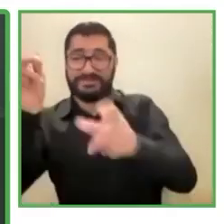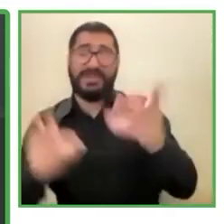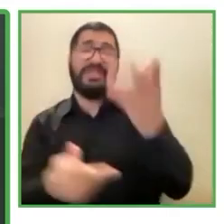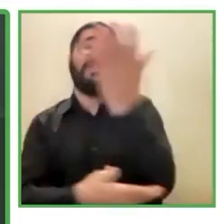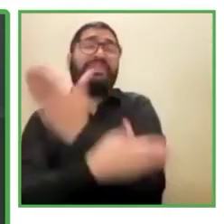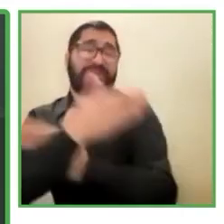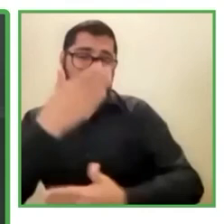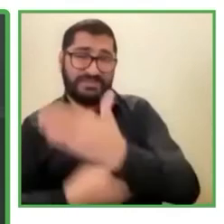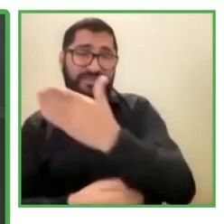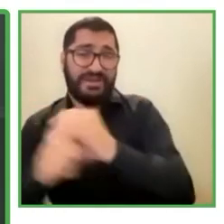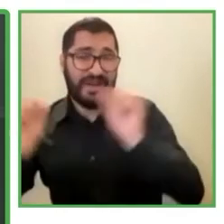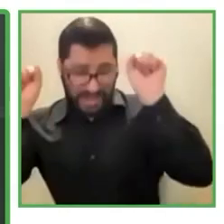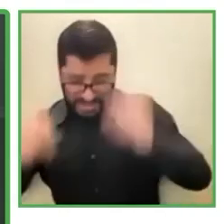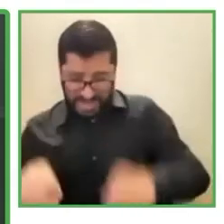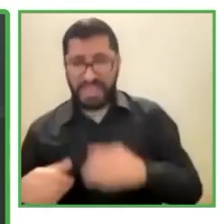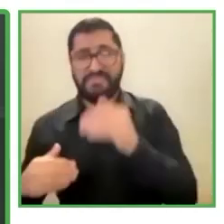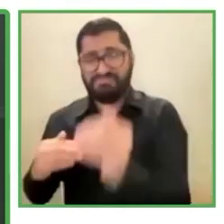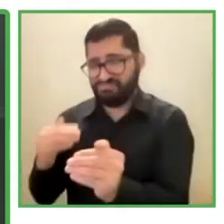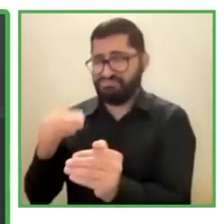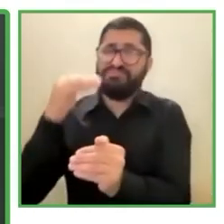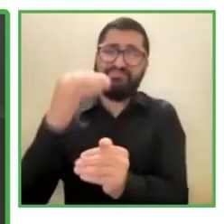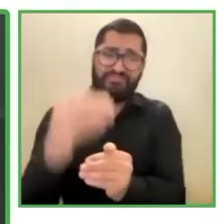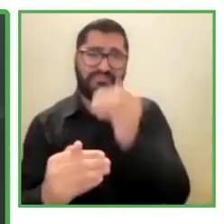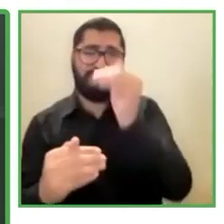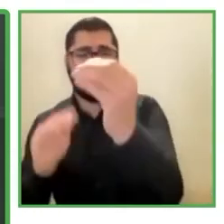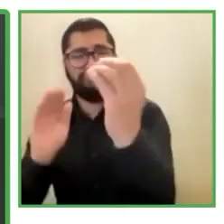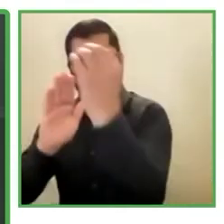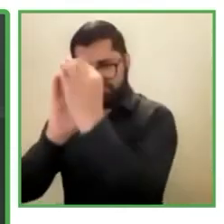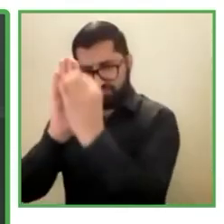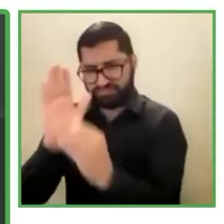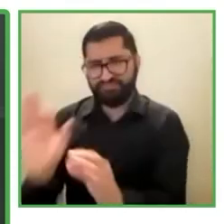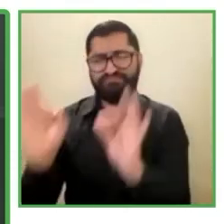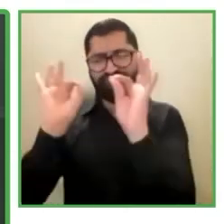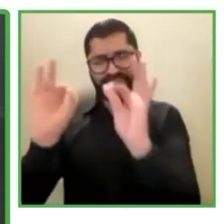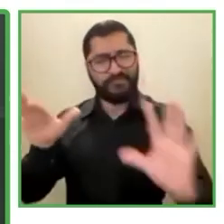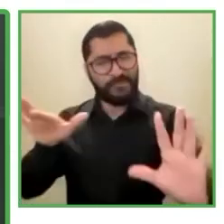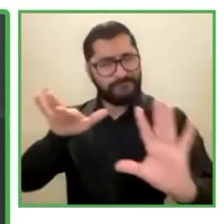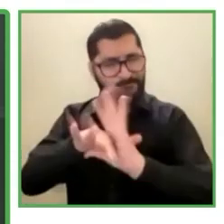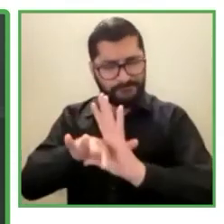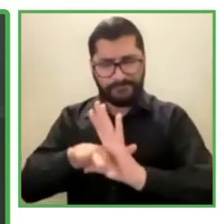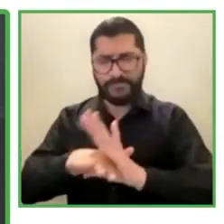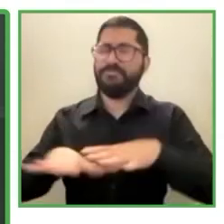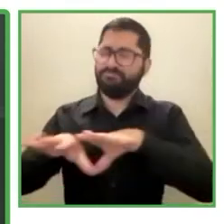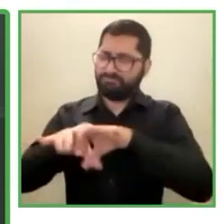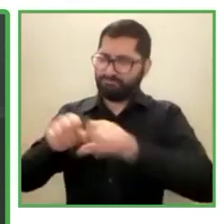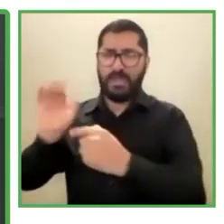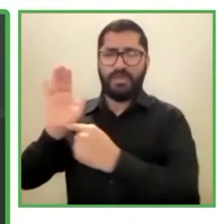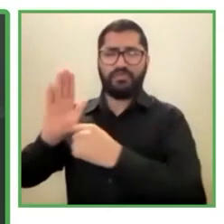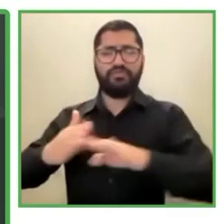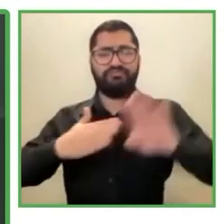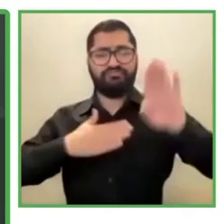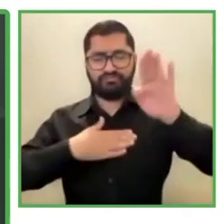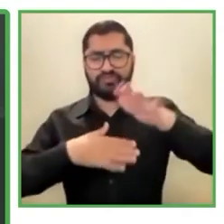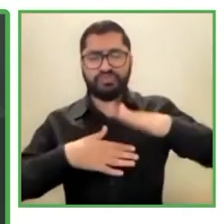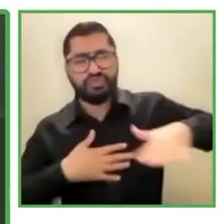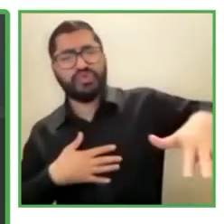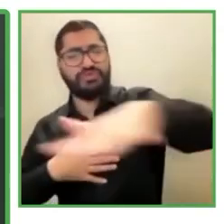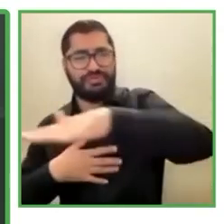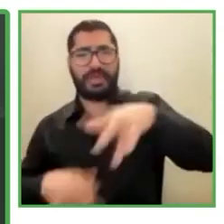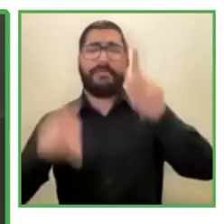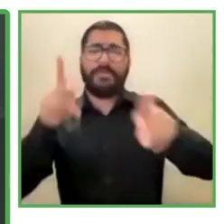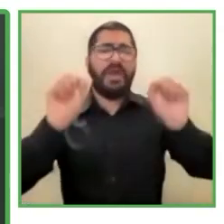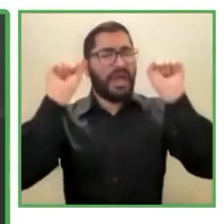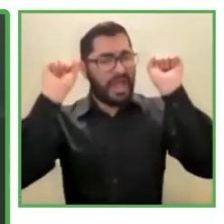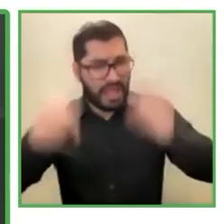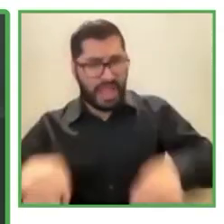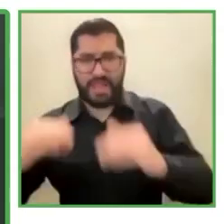y establecer nuevos consensos, pactos sociales que permitan delinear hojas de rutas donde las